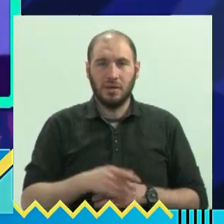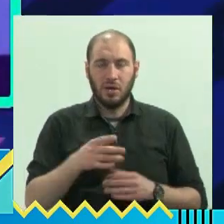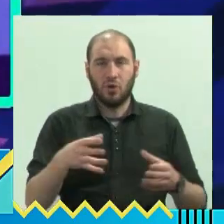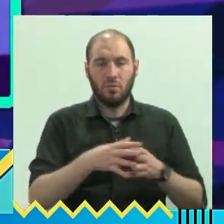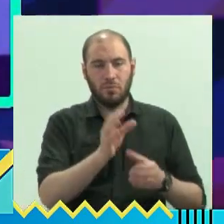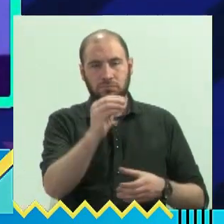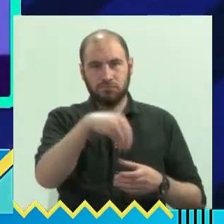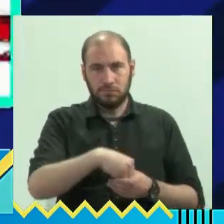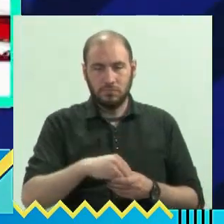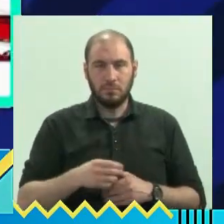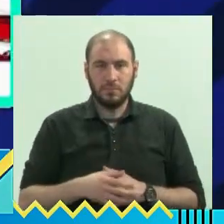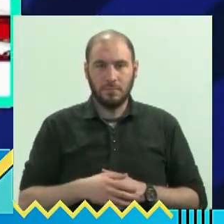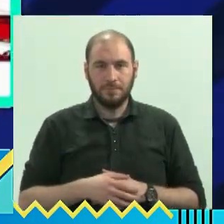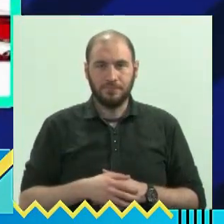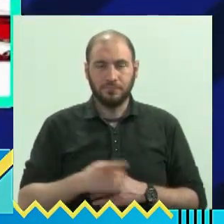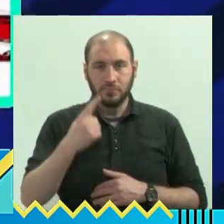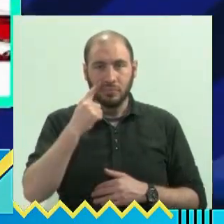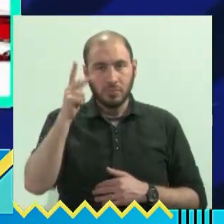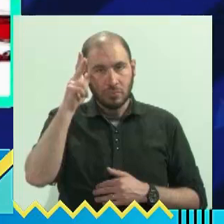fuerzas. Y bueno, en